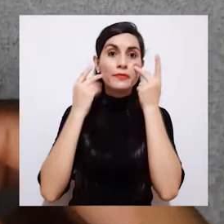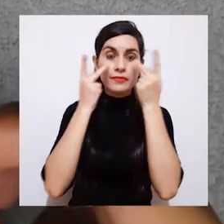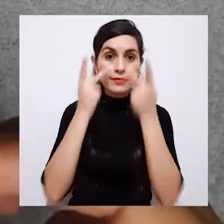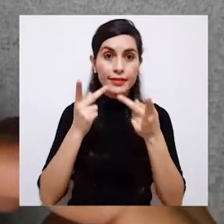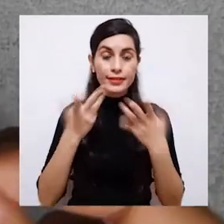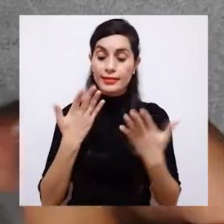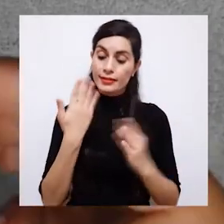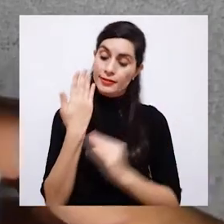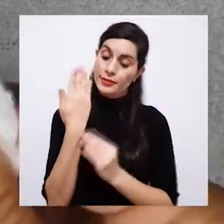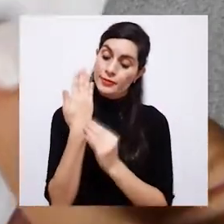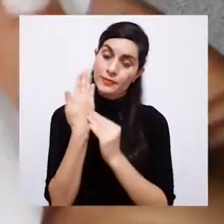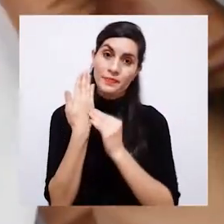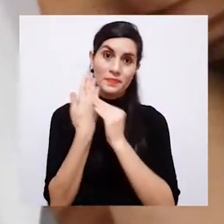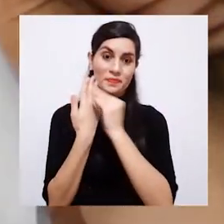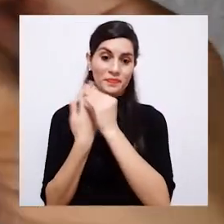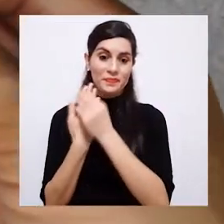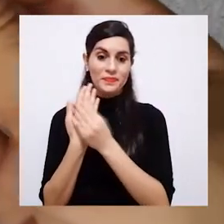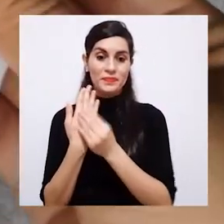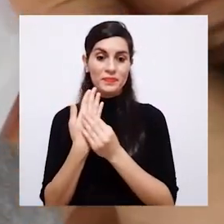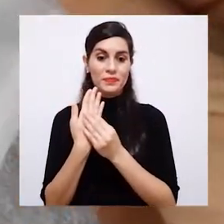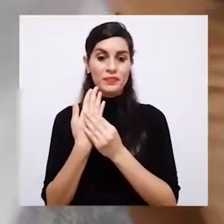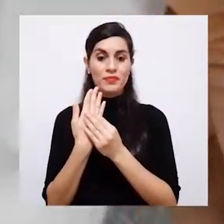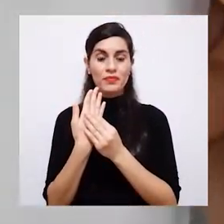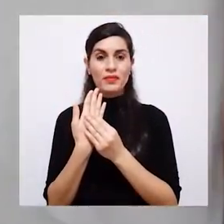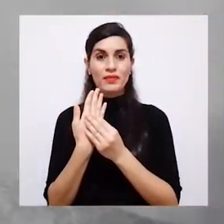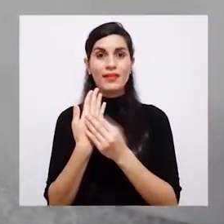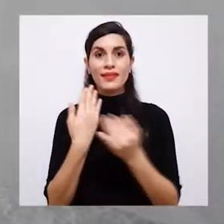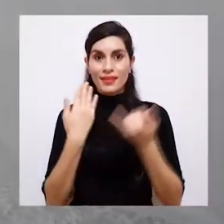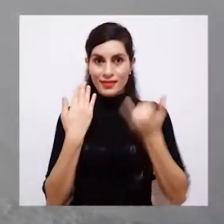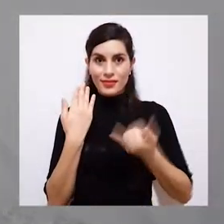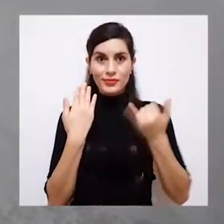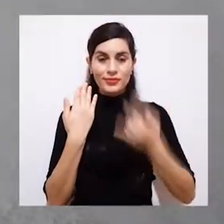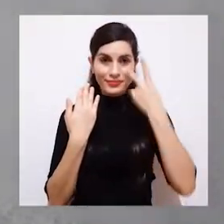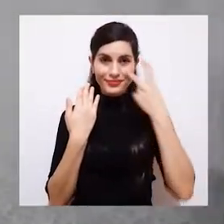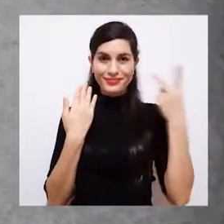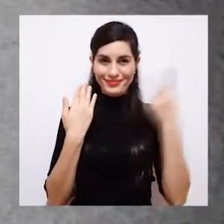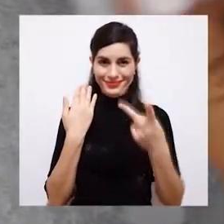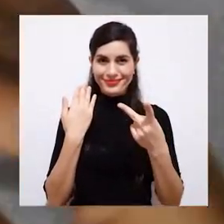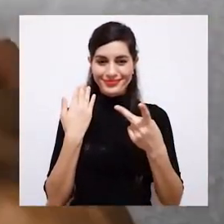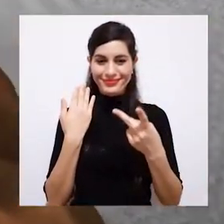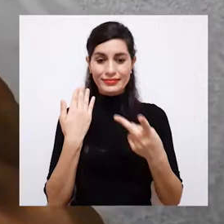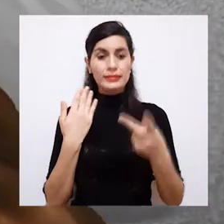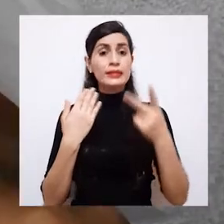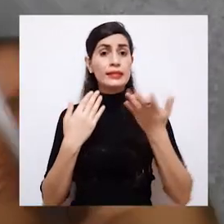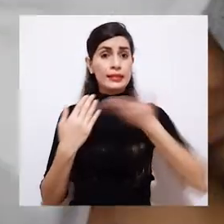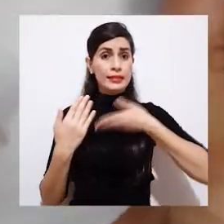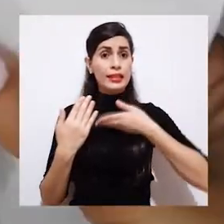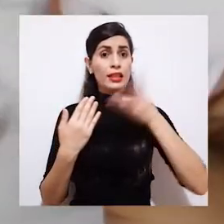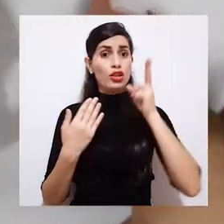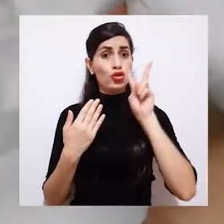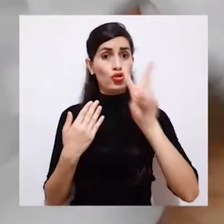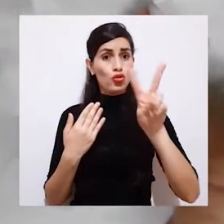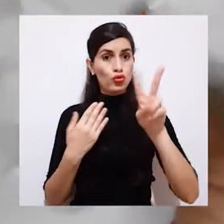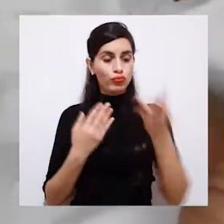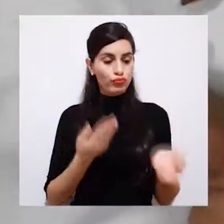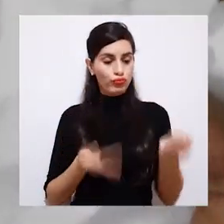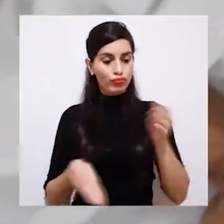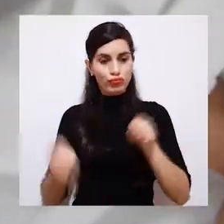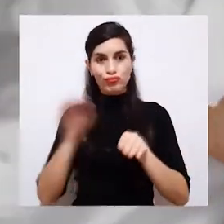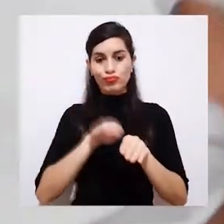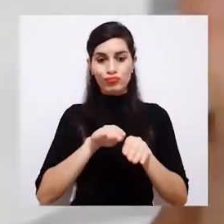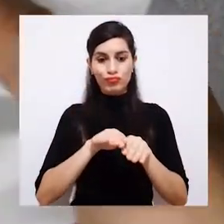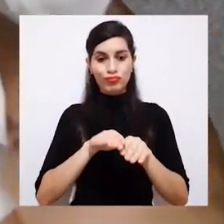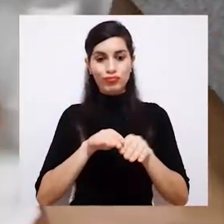apoyar de un pañuelo de papel, ¿verdad? O como comúnmente nosotros le llamamos un Kleenex, el cual trae doble hoja, entonces vamos a